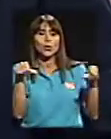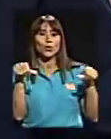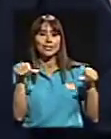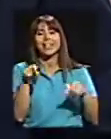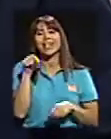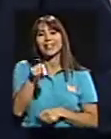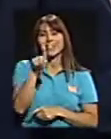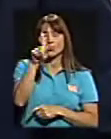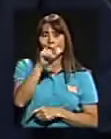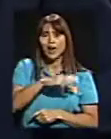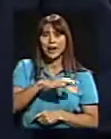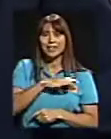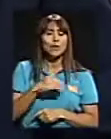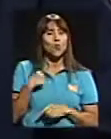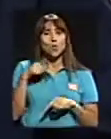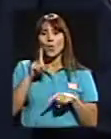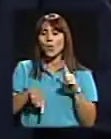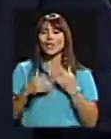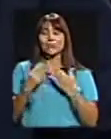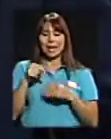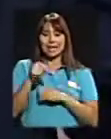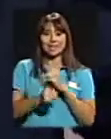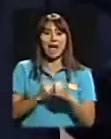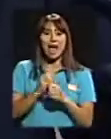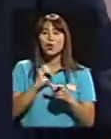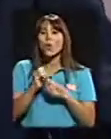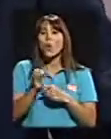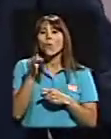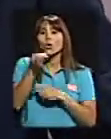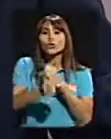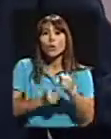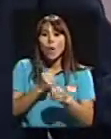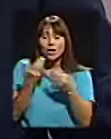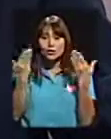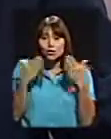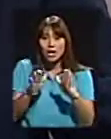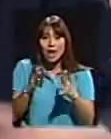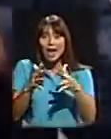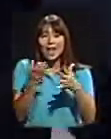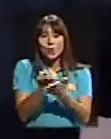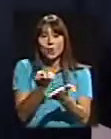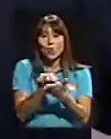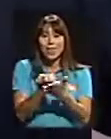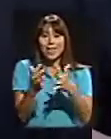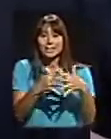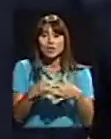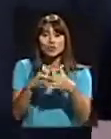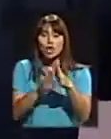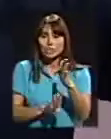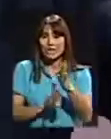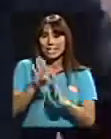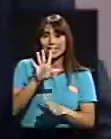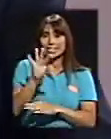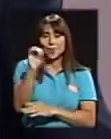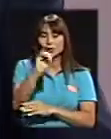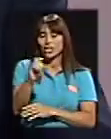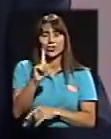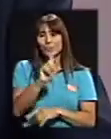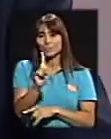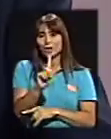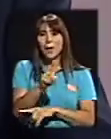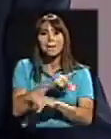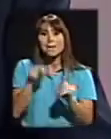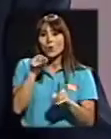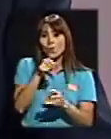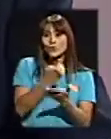que ni este año ni el año que viene la economía de Estados Unidos crezca 5%. Y como es una economía tan grande, tiende a jalar las